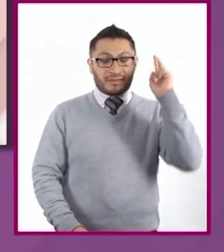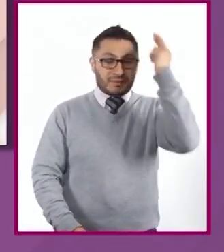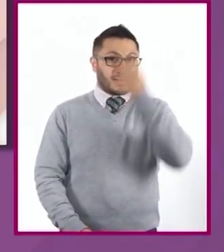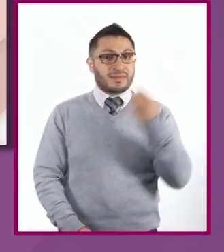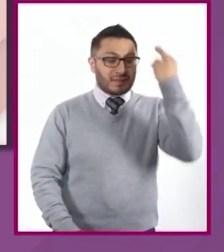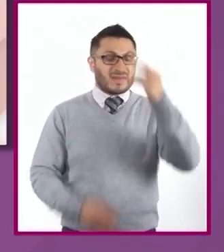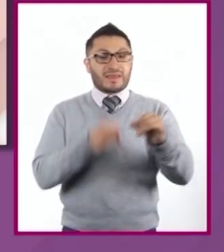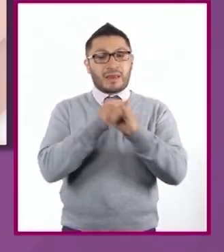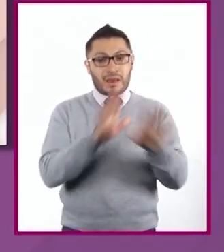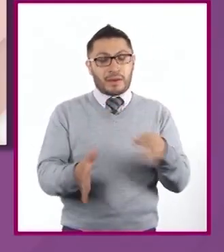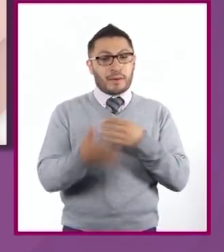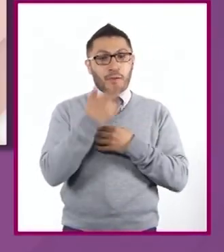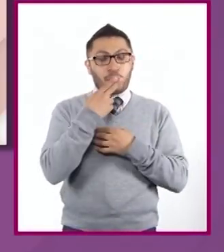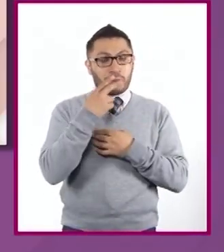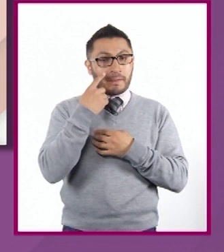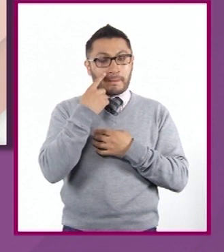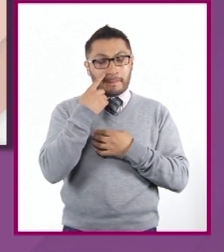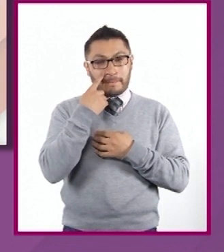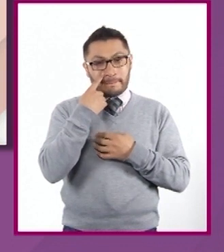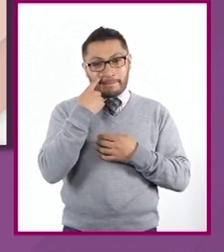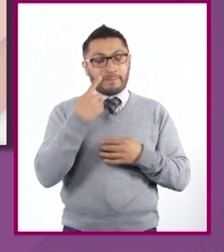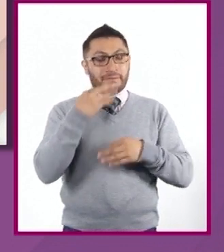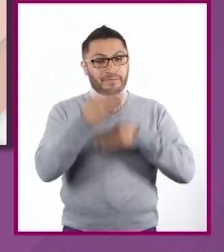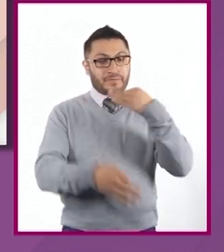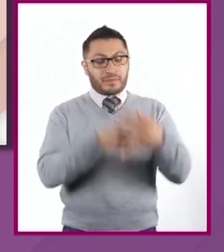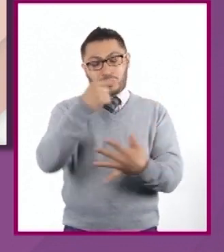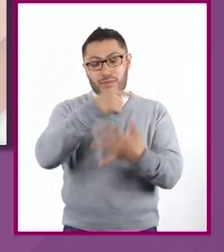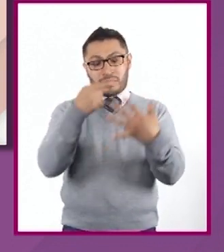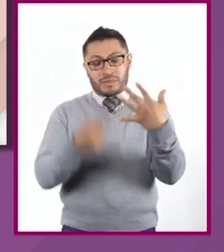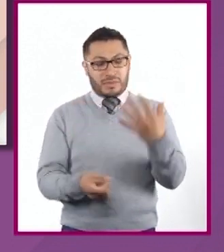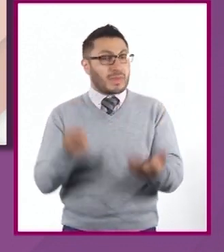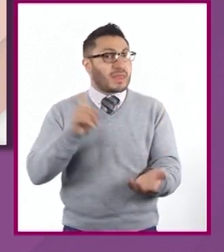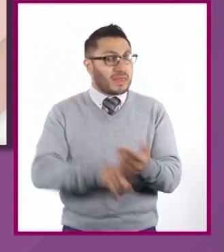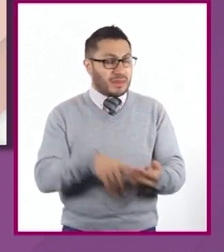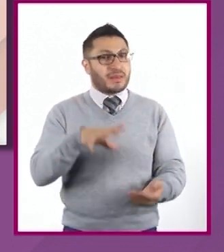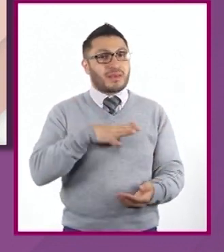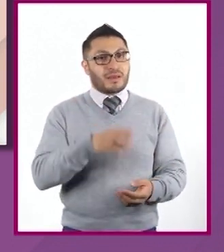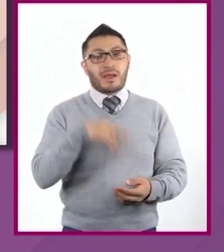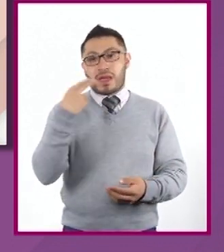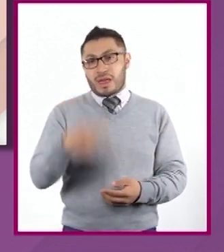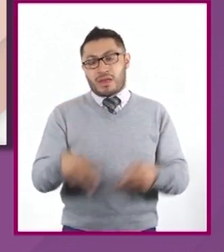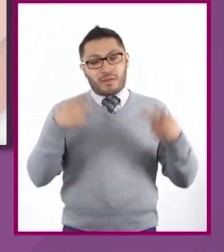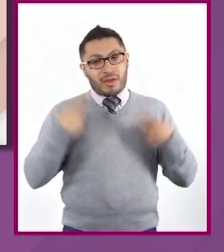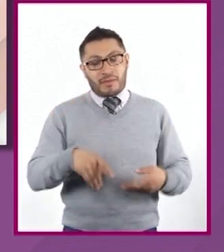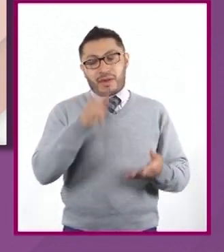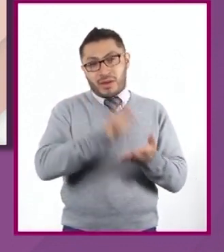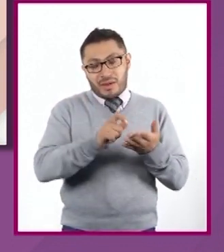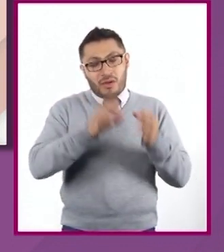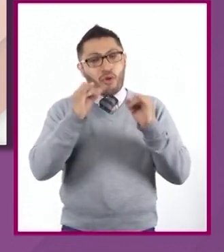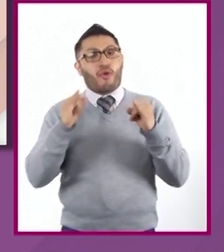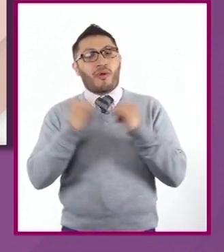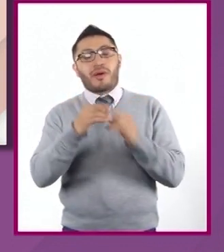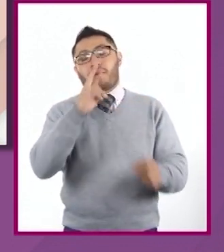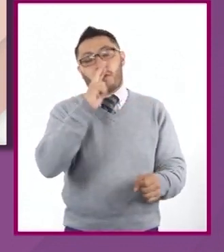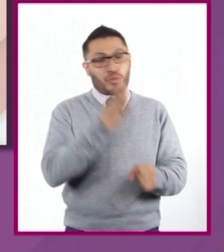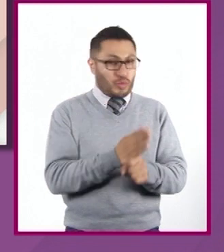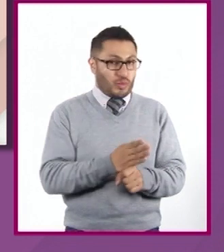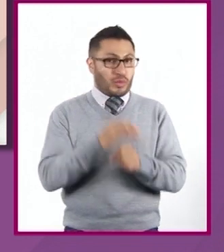que utilicemos presente todos estos elementos: nombre del autor o de la institución